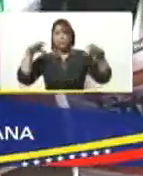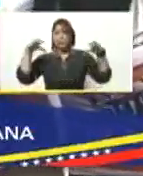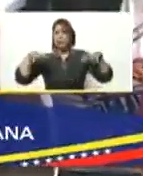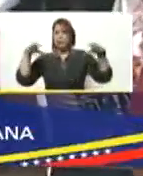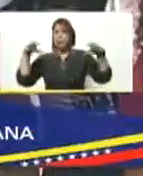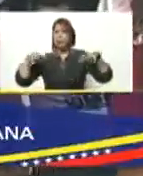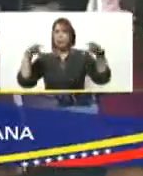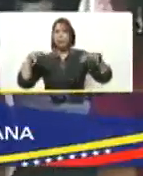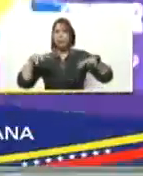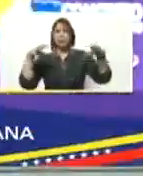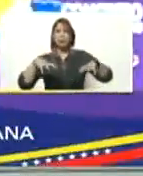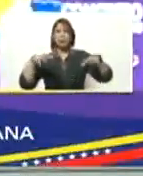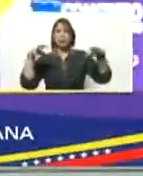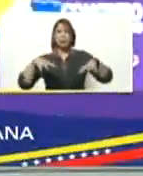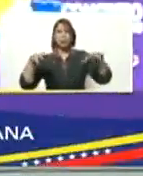agua